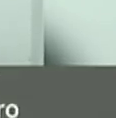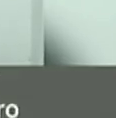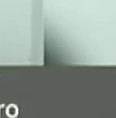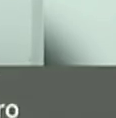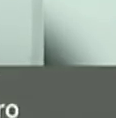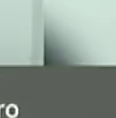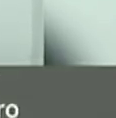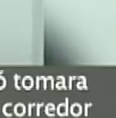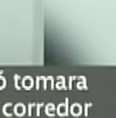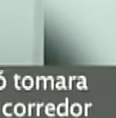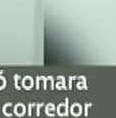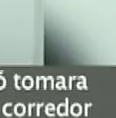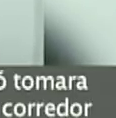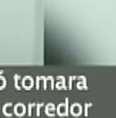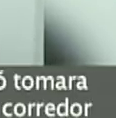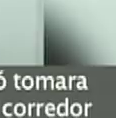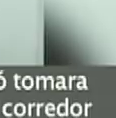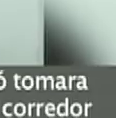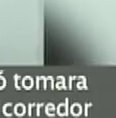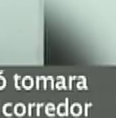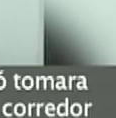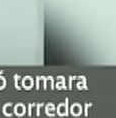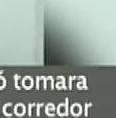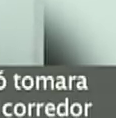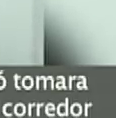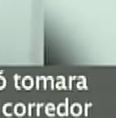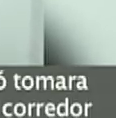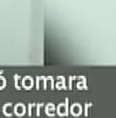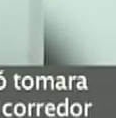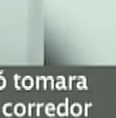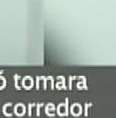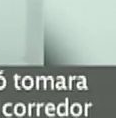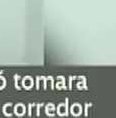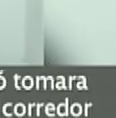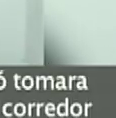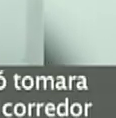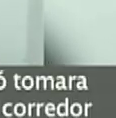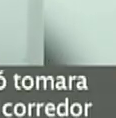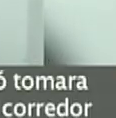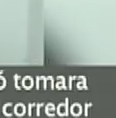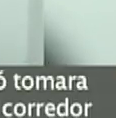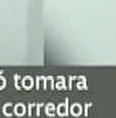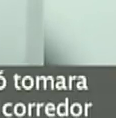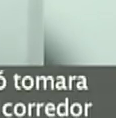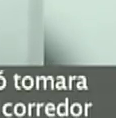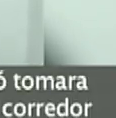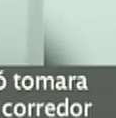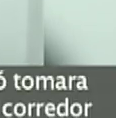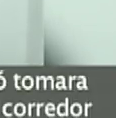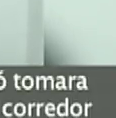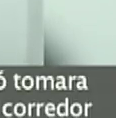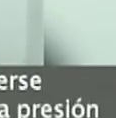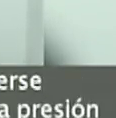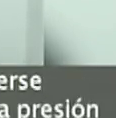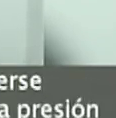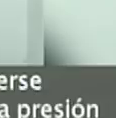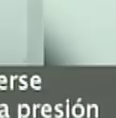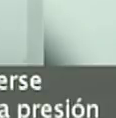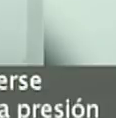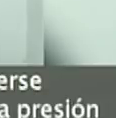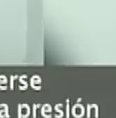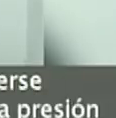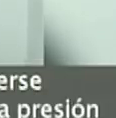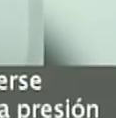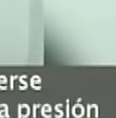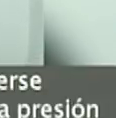pedir nada a cambio, pero en el momento que el señor Juan Guaidó tomara la presidencia como tal, le iba a dejar el corredor libre para que